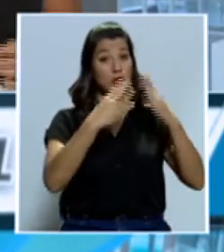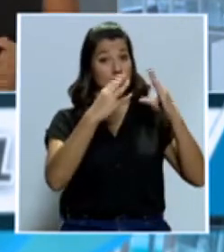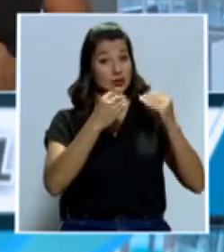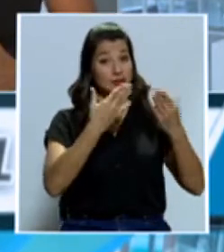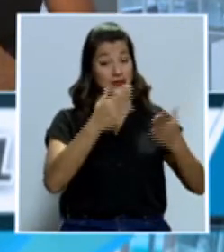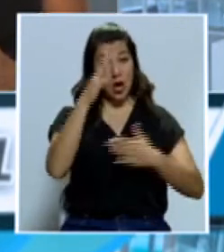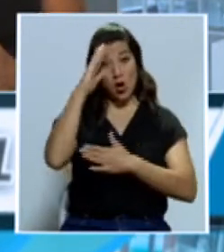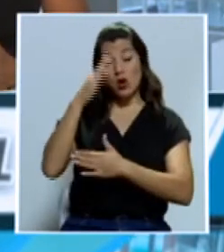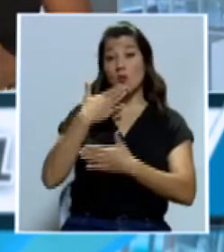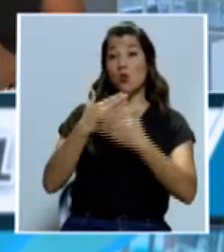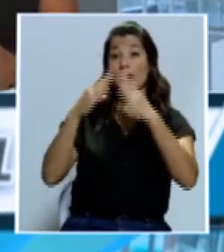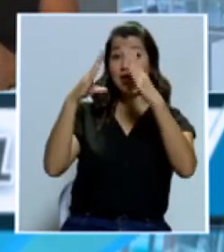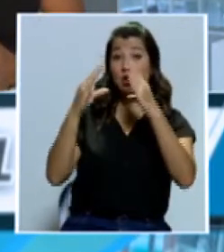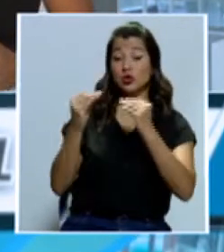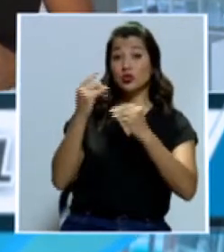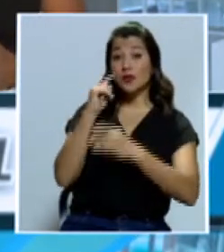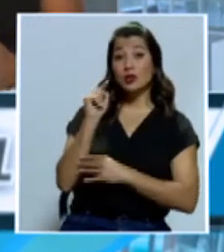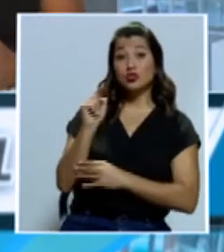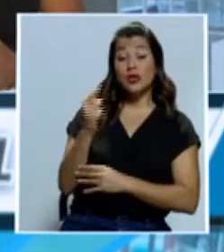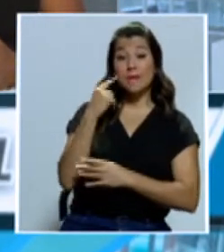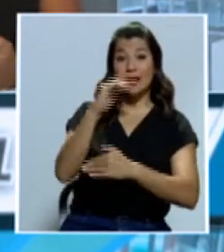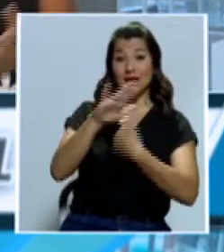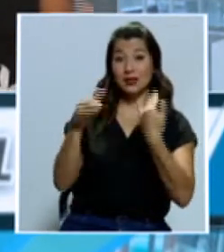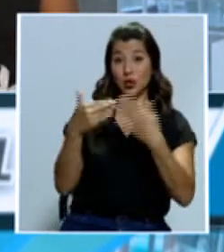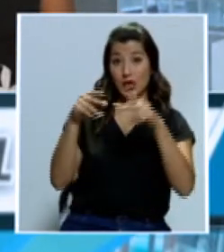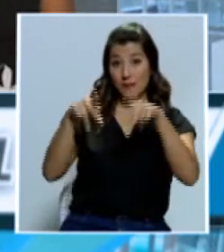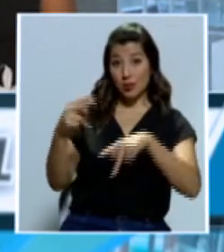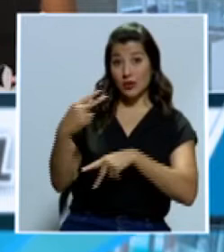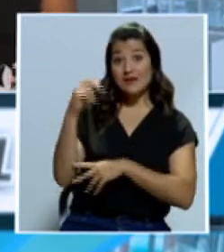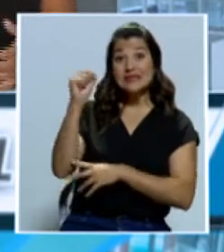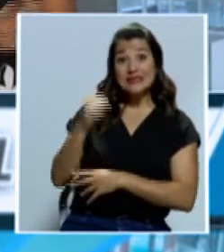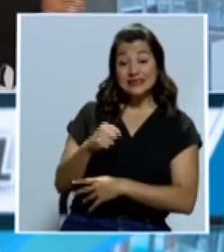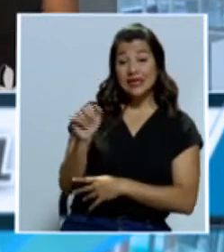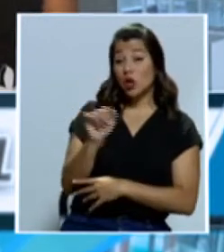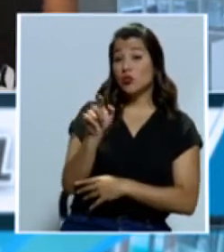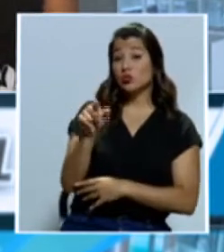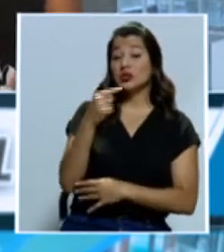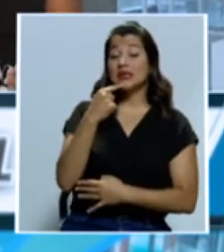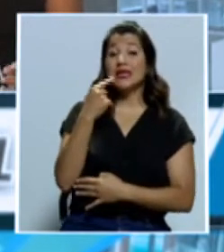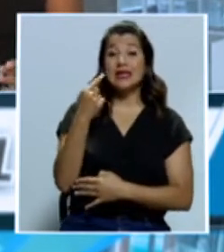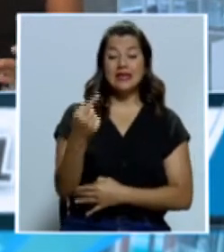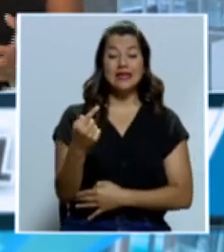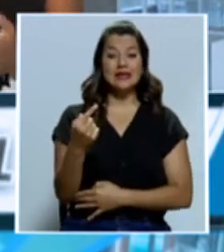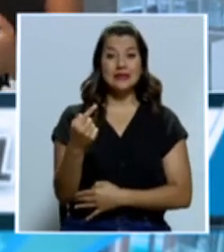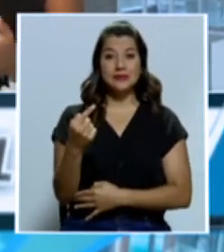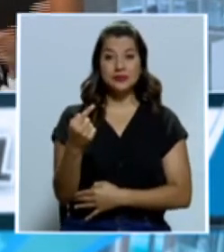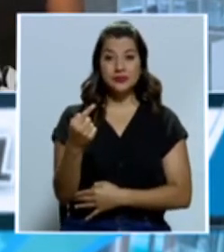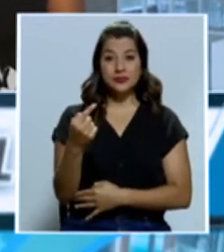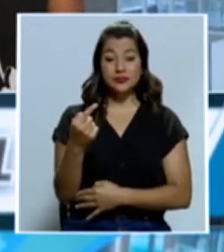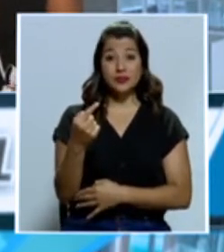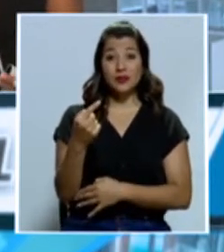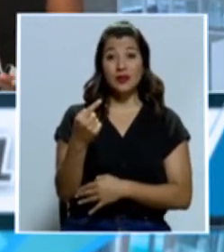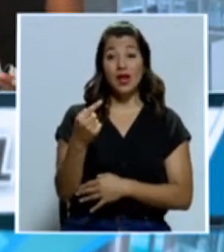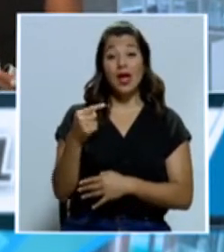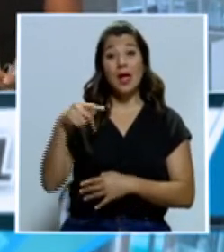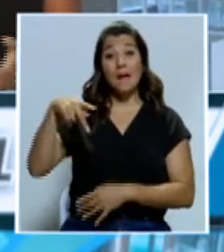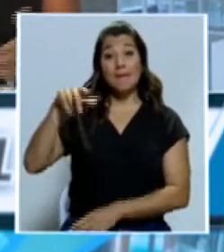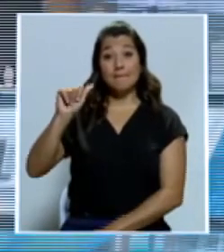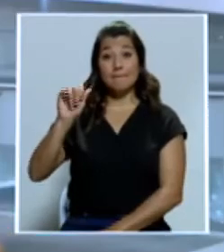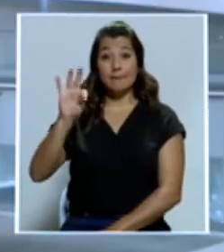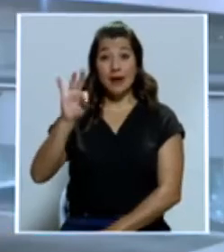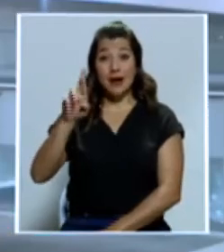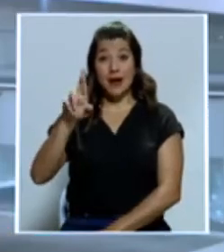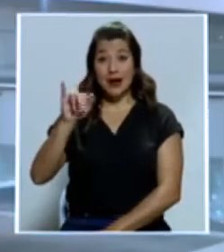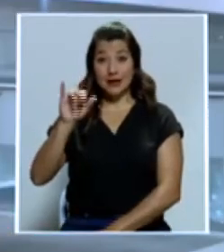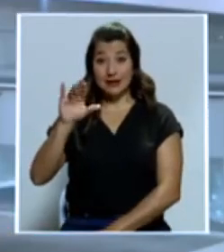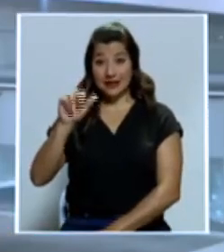Hola Ana Marta, muy buenas noches para usted y para todos los amigos televidentes. Así es, como usted bien lo indicaba, la salida de Patricia Mora generó